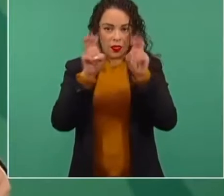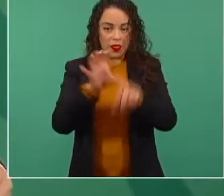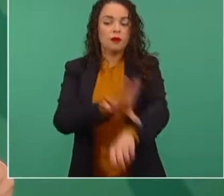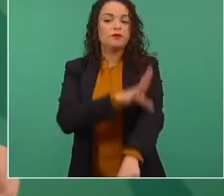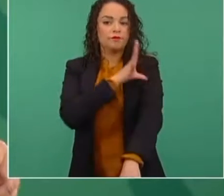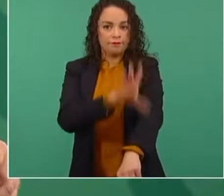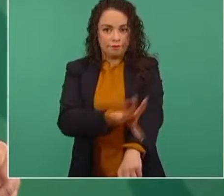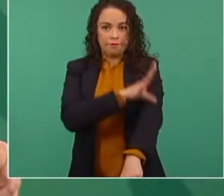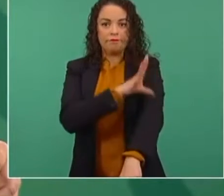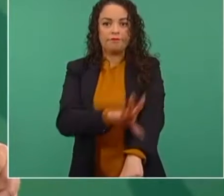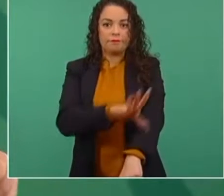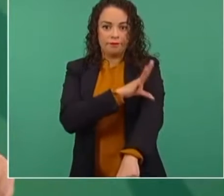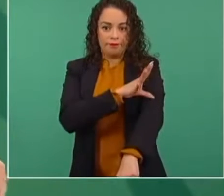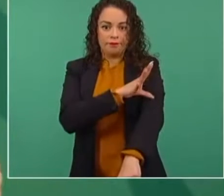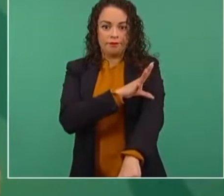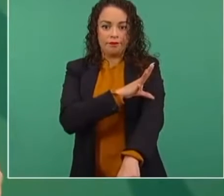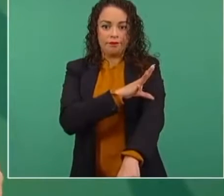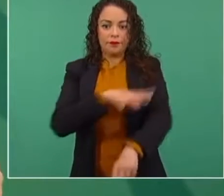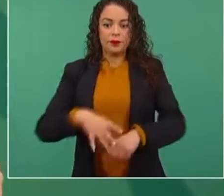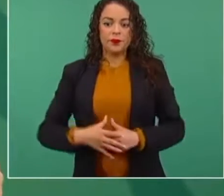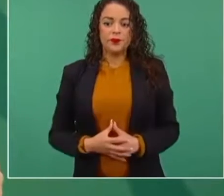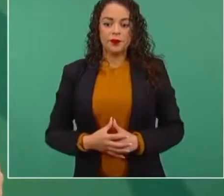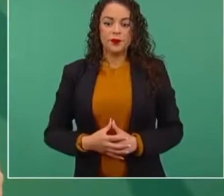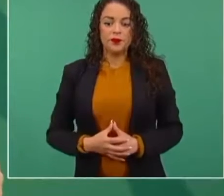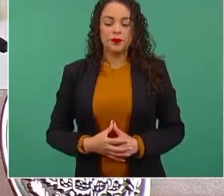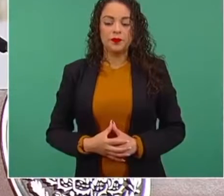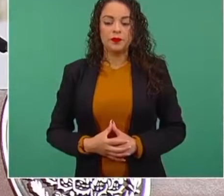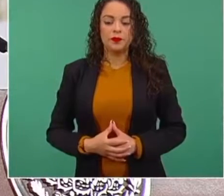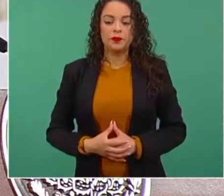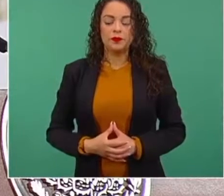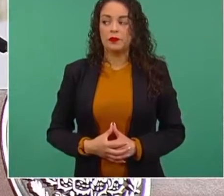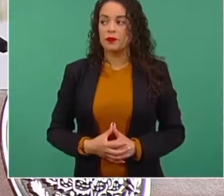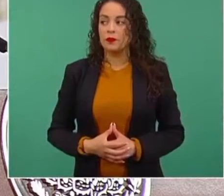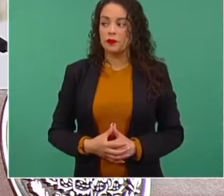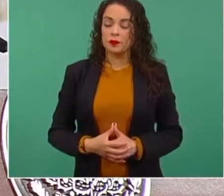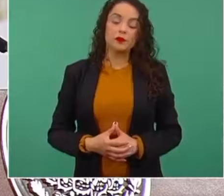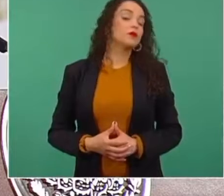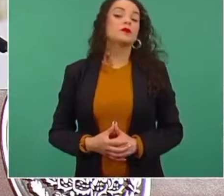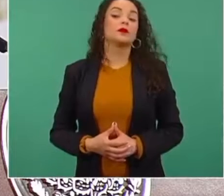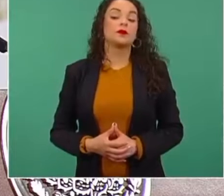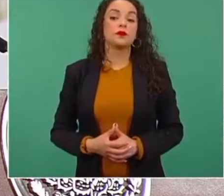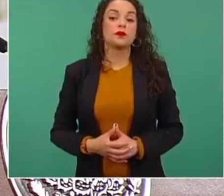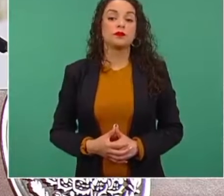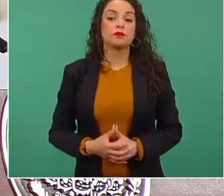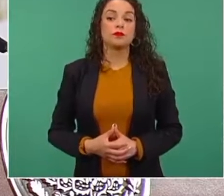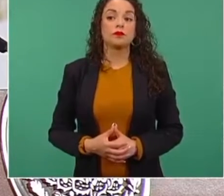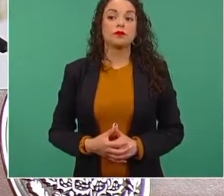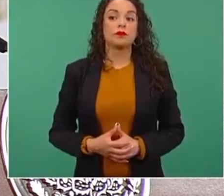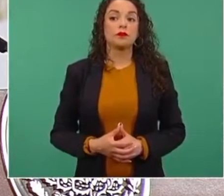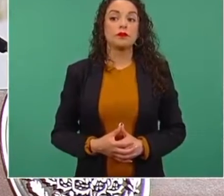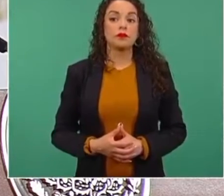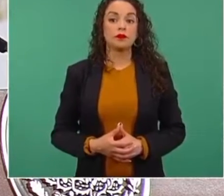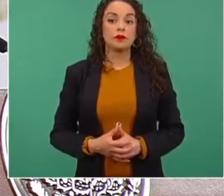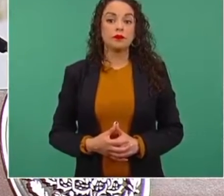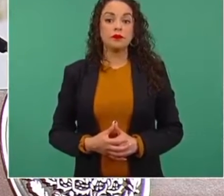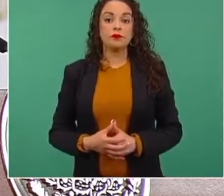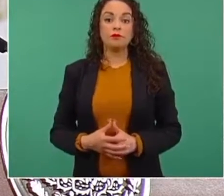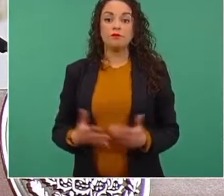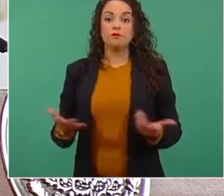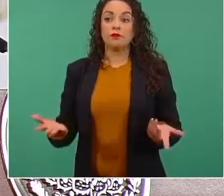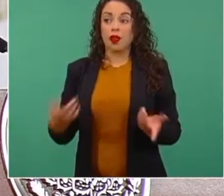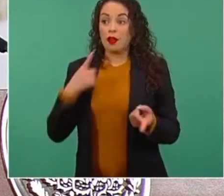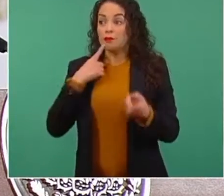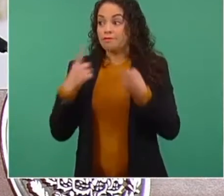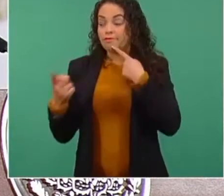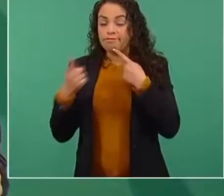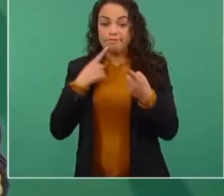Palacio Nacional, el mandatario mexicano dijo que también se tocará el tema sobre el llamado horario de verano, que no ha beneficiado al pueblo, sino a las